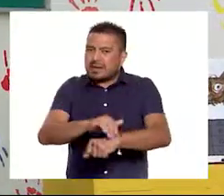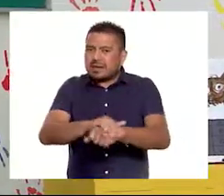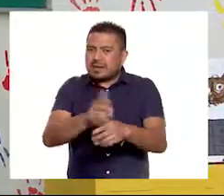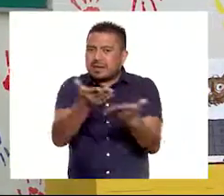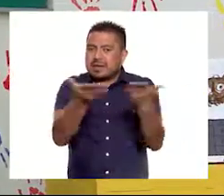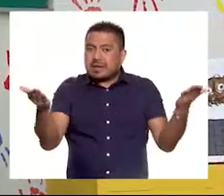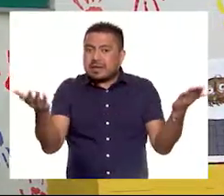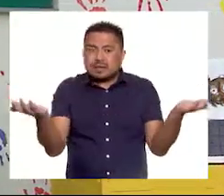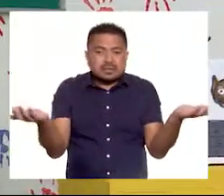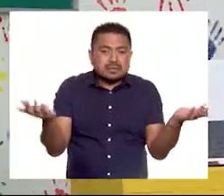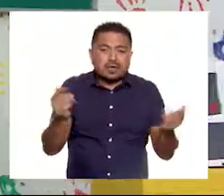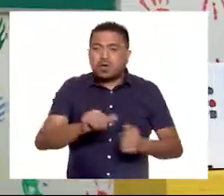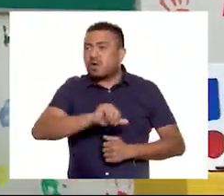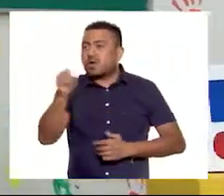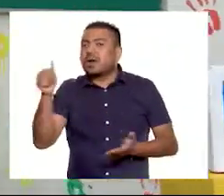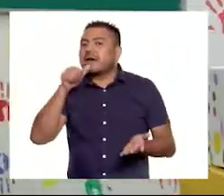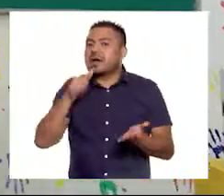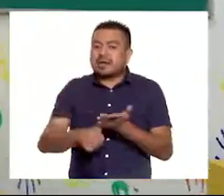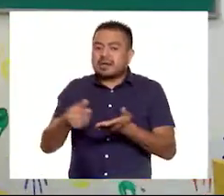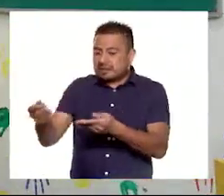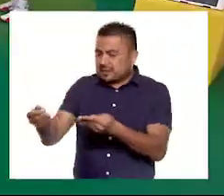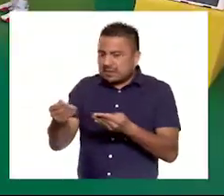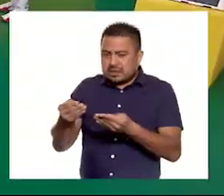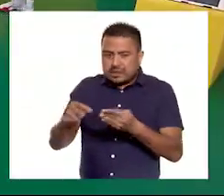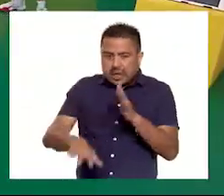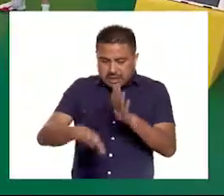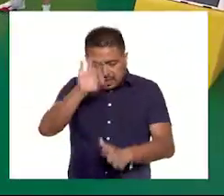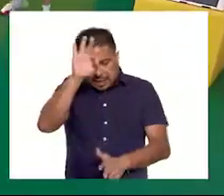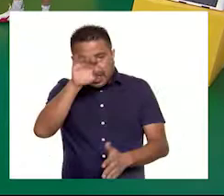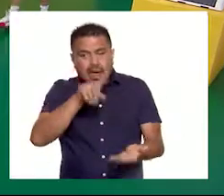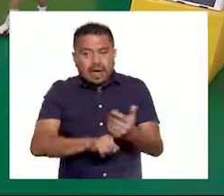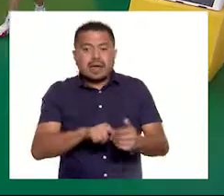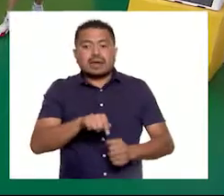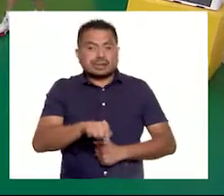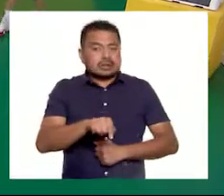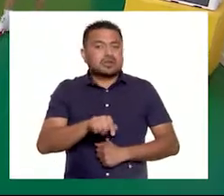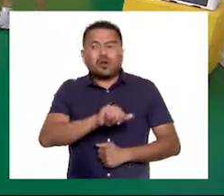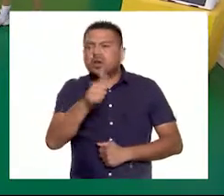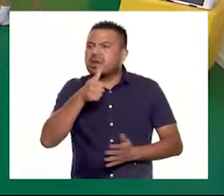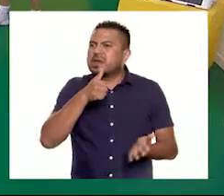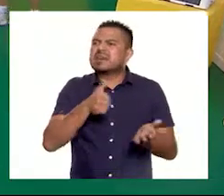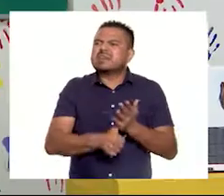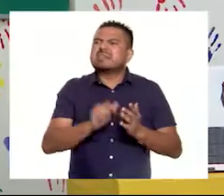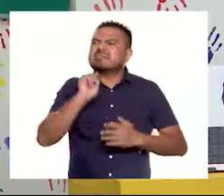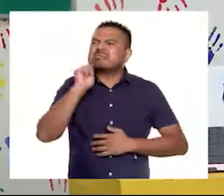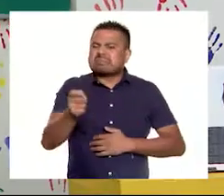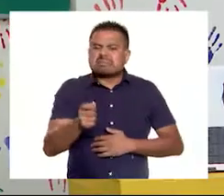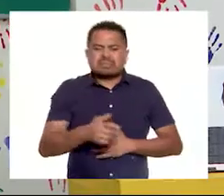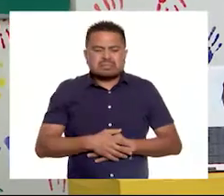amigos. Aquí hay otra carta. ¿Dónde? Aquí, mira. Perfecto. Otra carta. Es